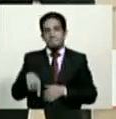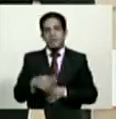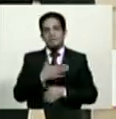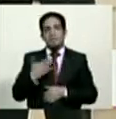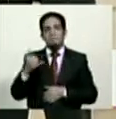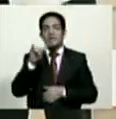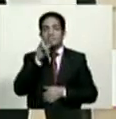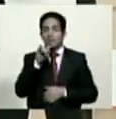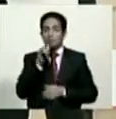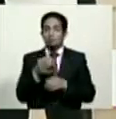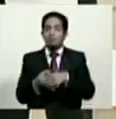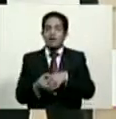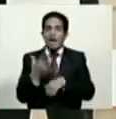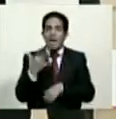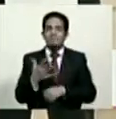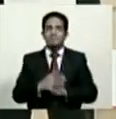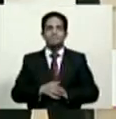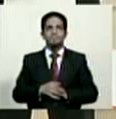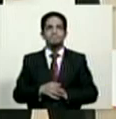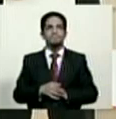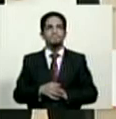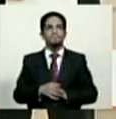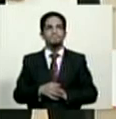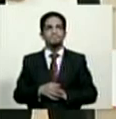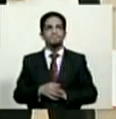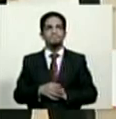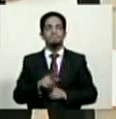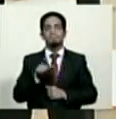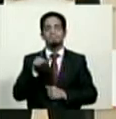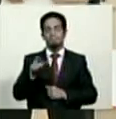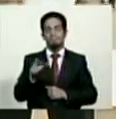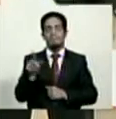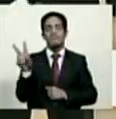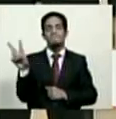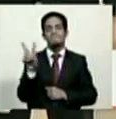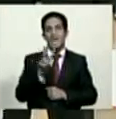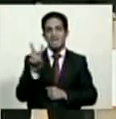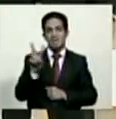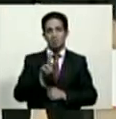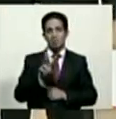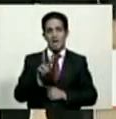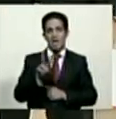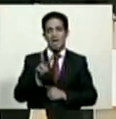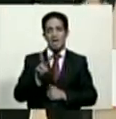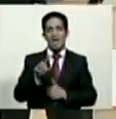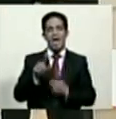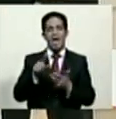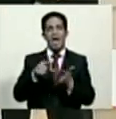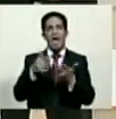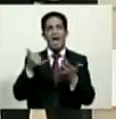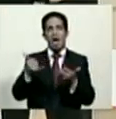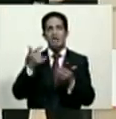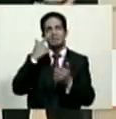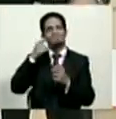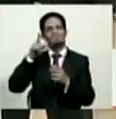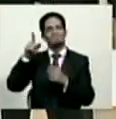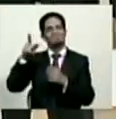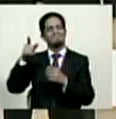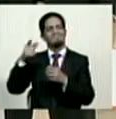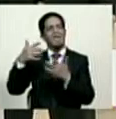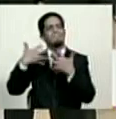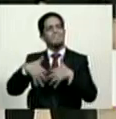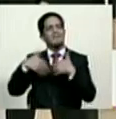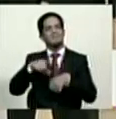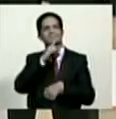grave. Producto del despojo de que está haciendo Venezuela en su empresa en los Estados Unidos, Citgo, que habría que